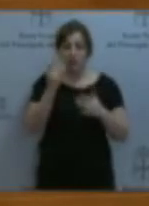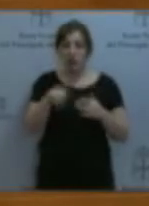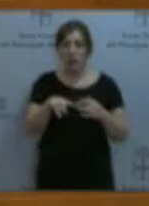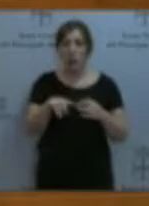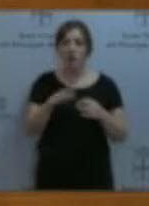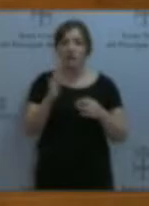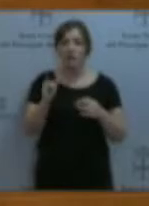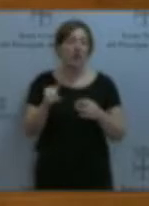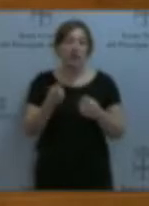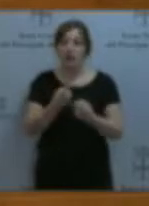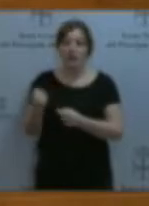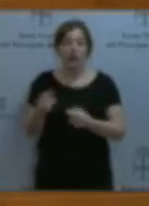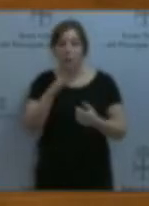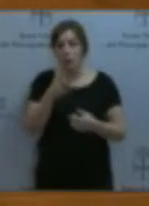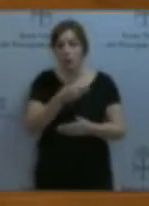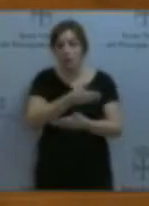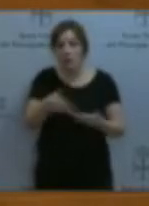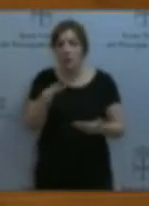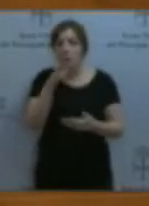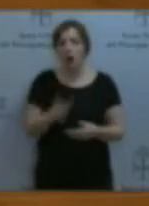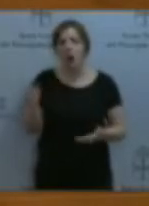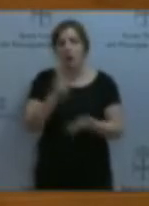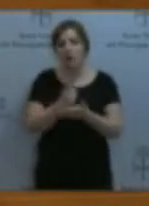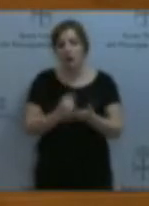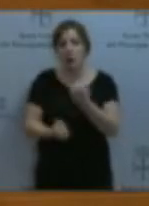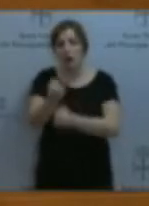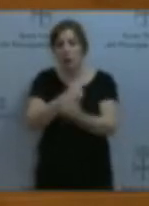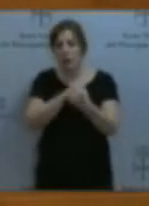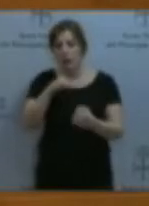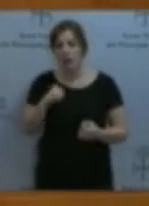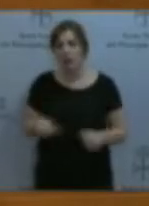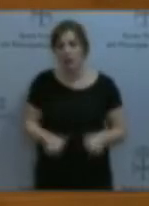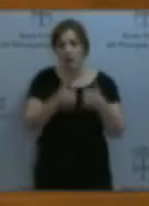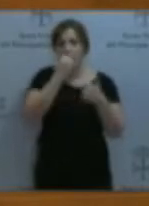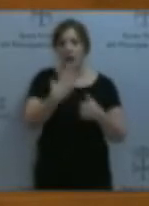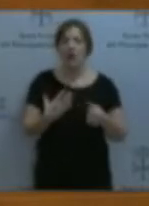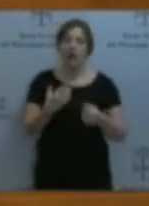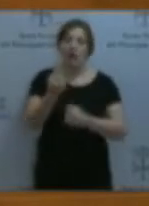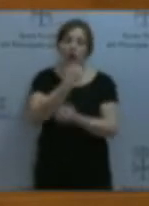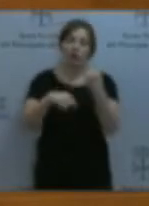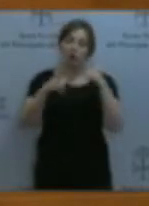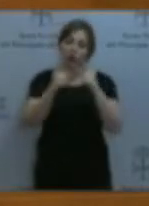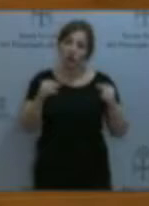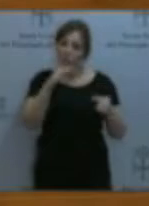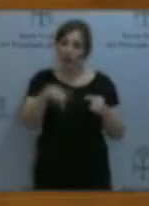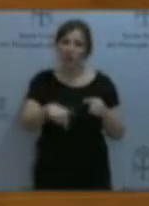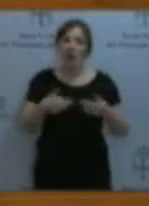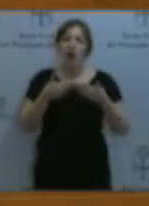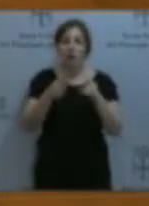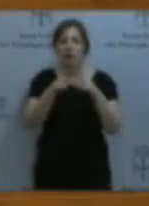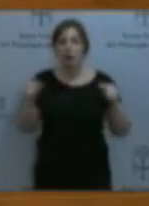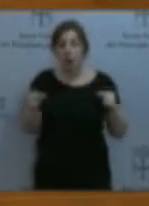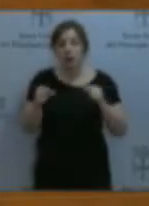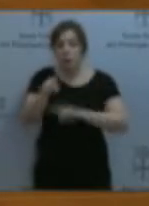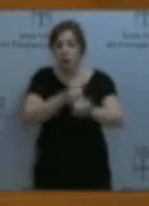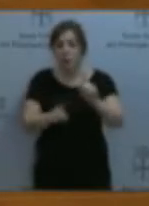empleo público necesario por miles para ayudar a reactivar la economía privada, la economía asturiana, para ayudar a sacar a Asturias del agujero social y